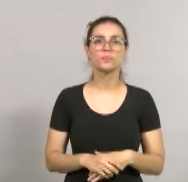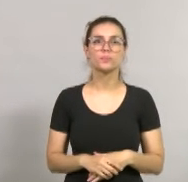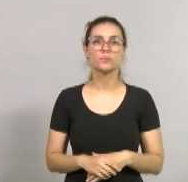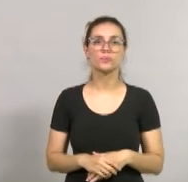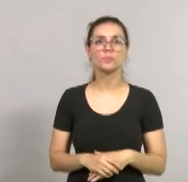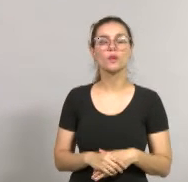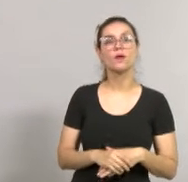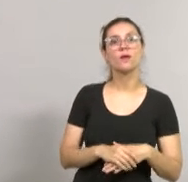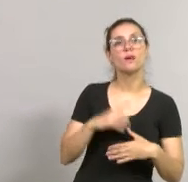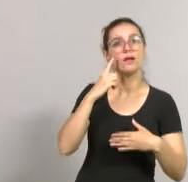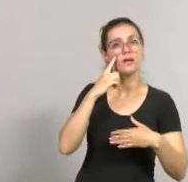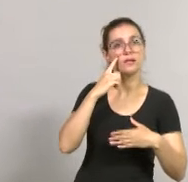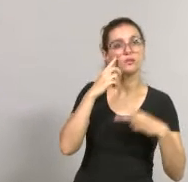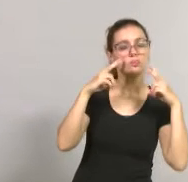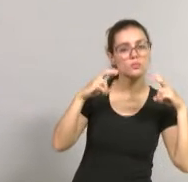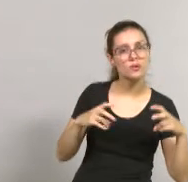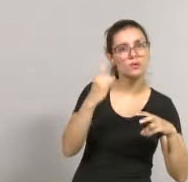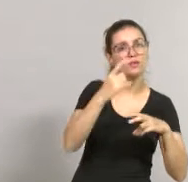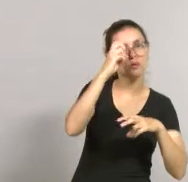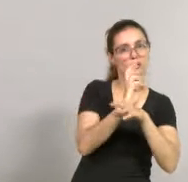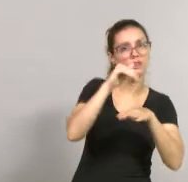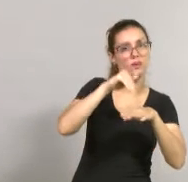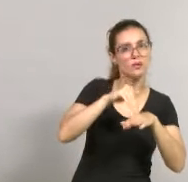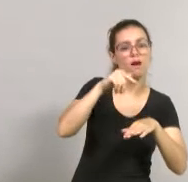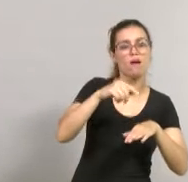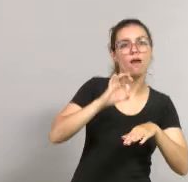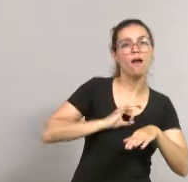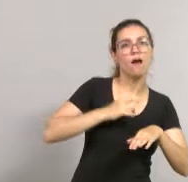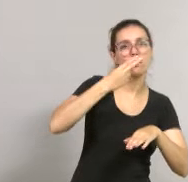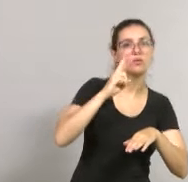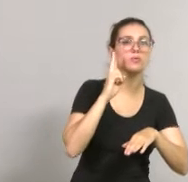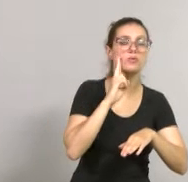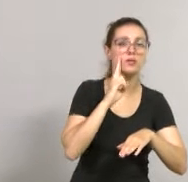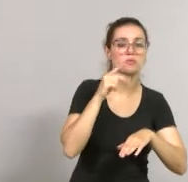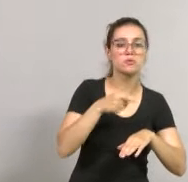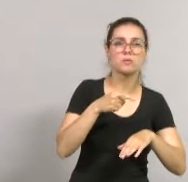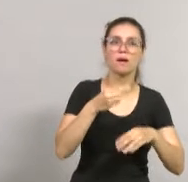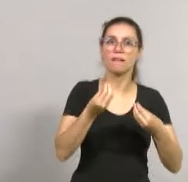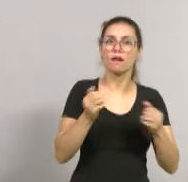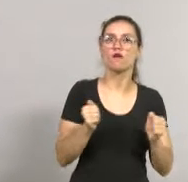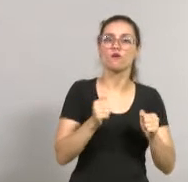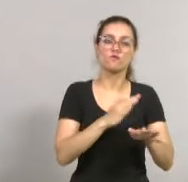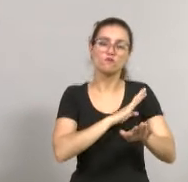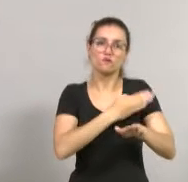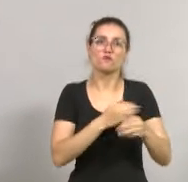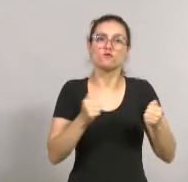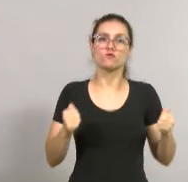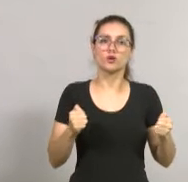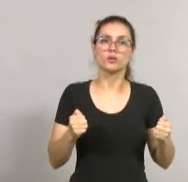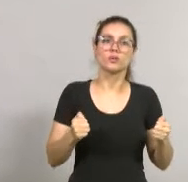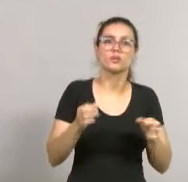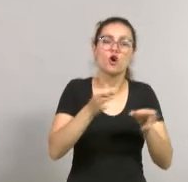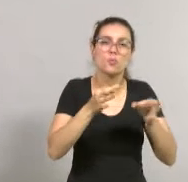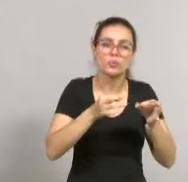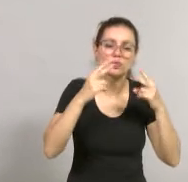El Instituto de Investigación de la UNBM generó durante 2019 distintas acciones para el fortalecimiento de proyectos de investigación y la transferencia